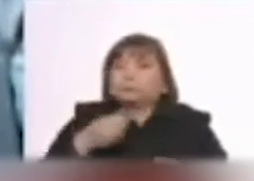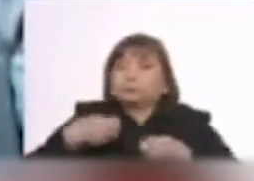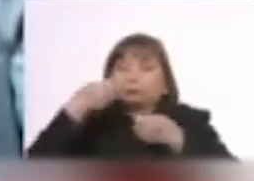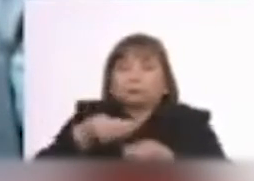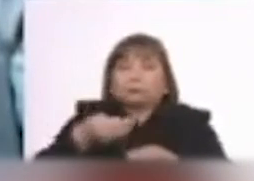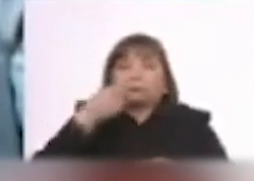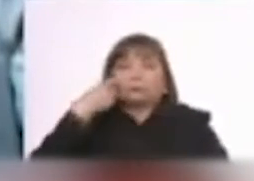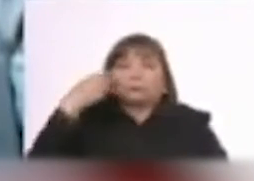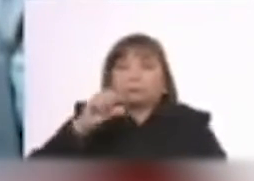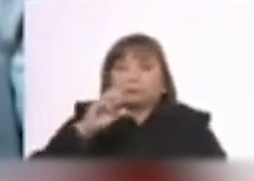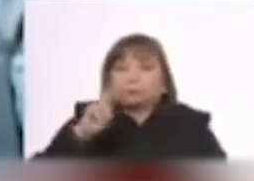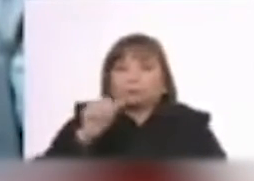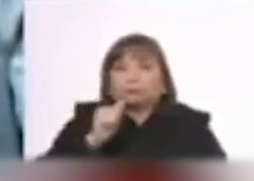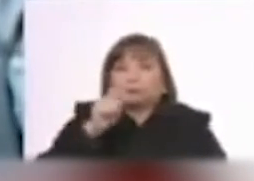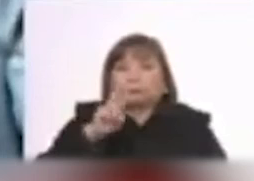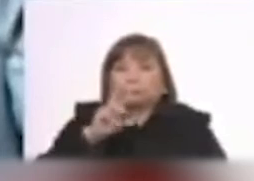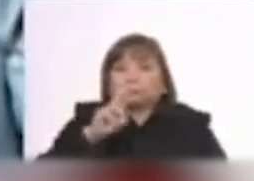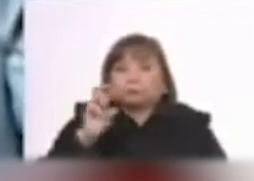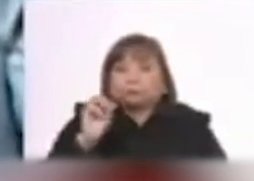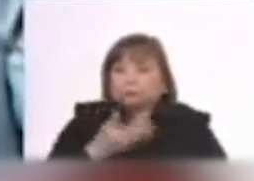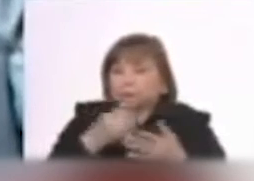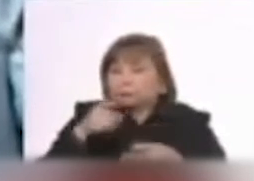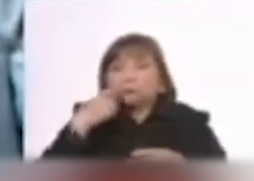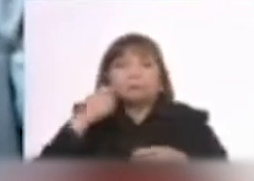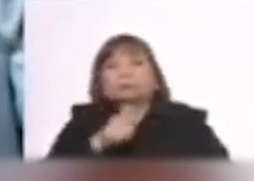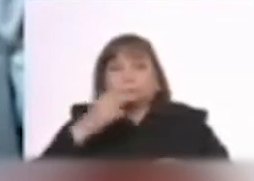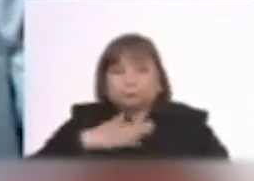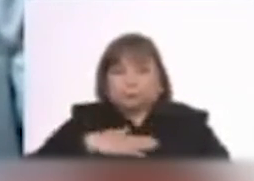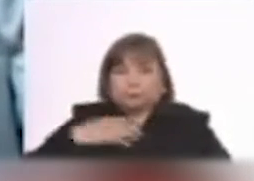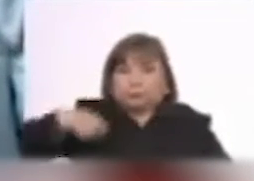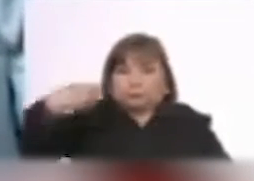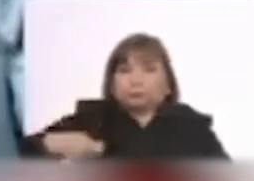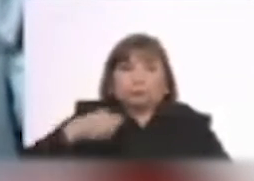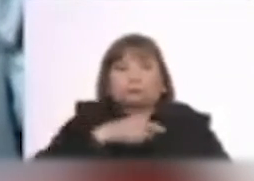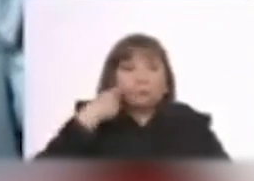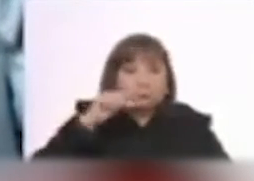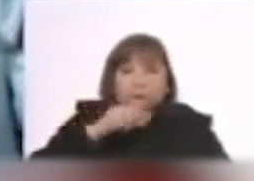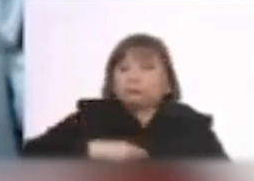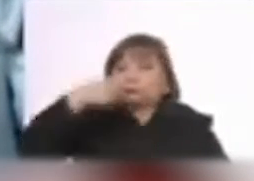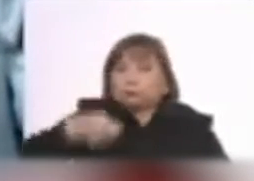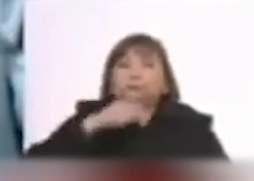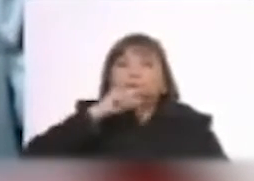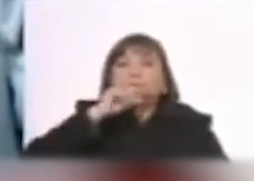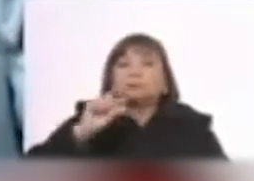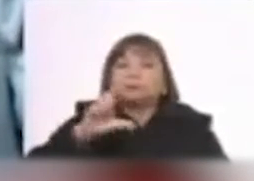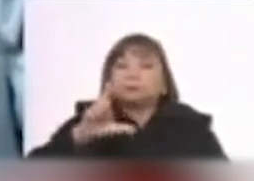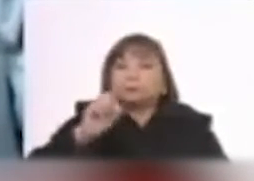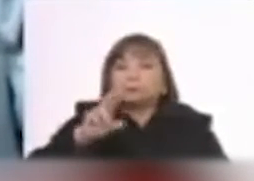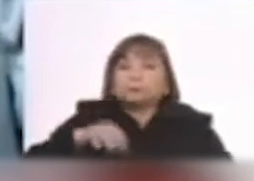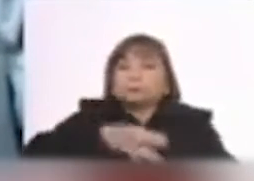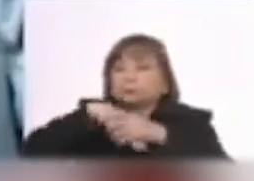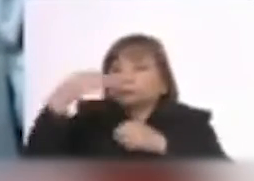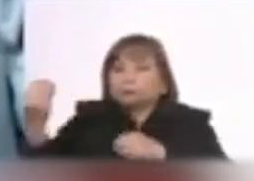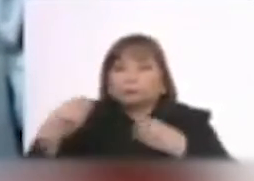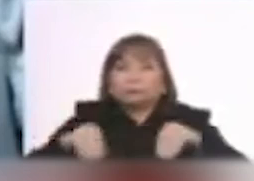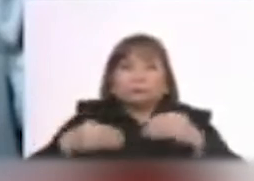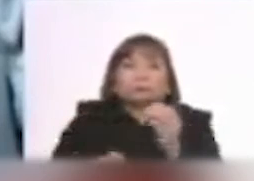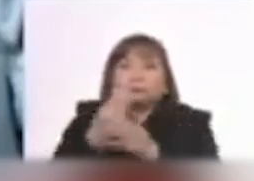entregado por el señor Heiner Alvarado y en las otras oportunidades fue entregado por mi persona, a la señora Gloria Castillo Terrones, en las afueras del Mercado de las